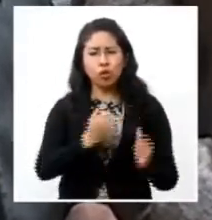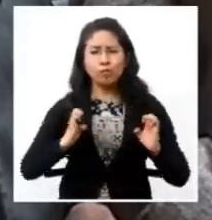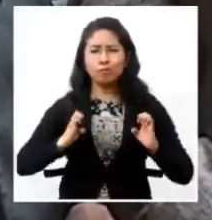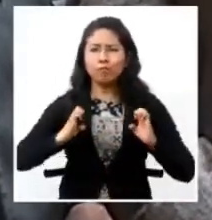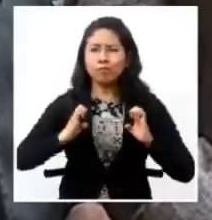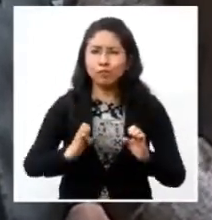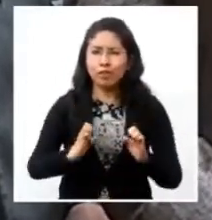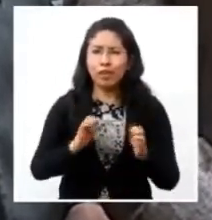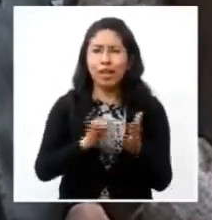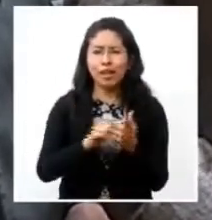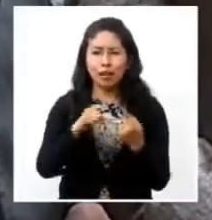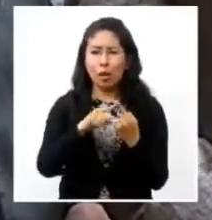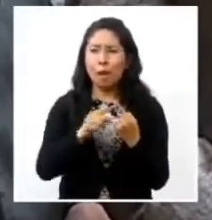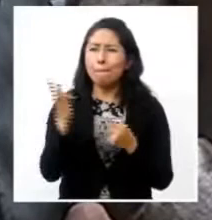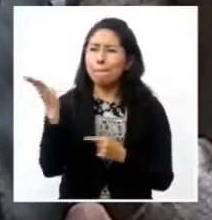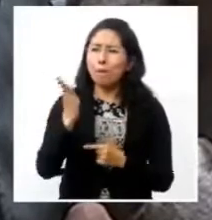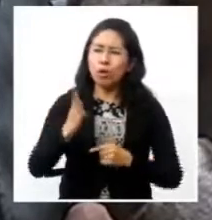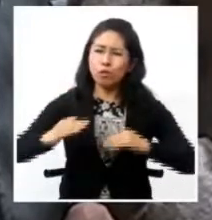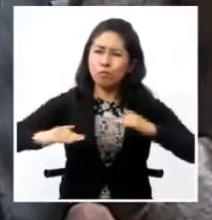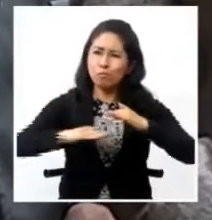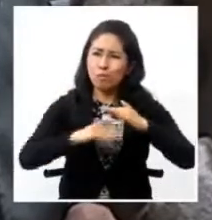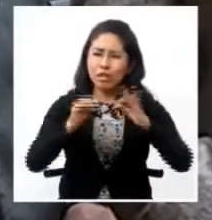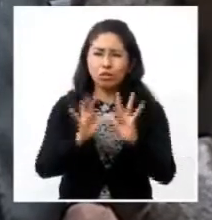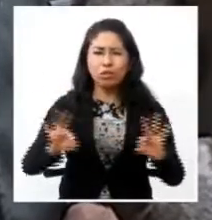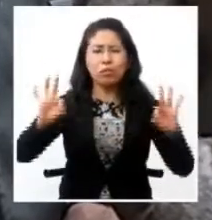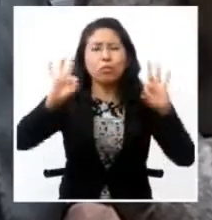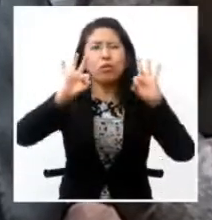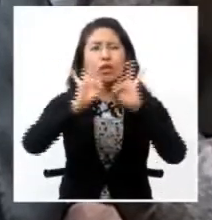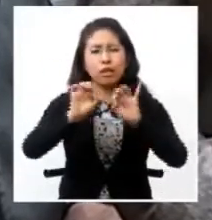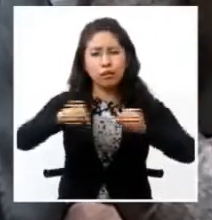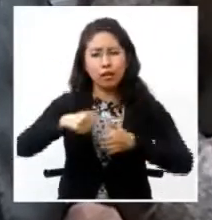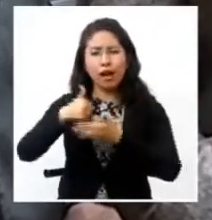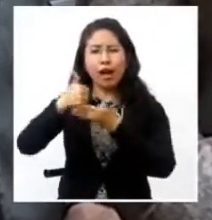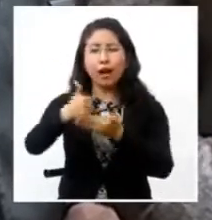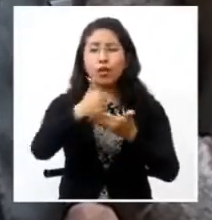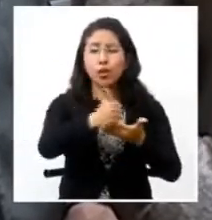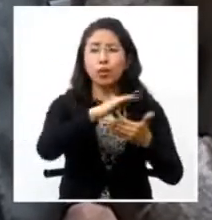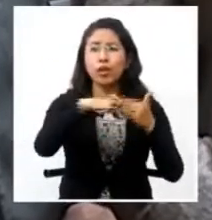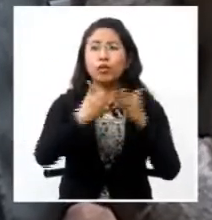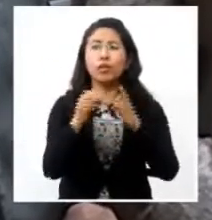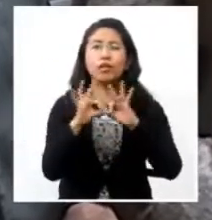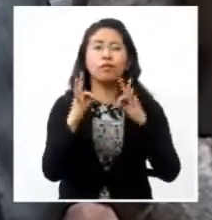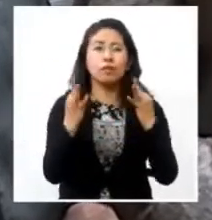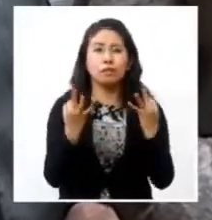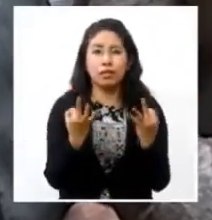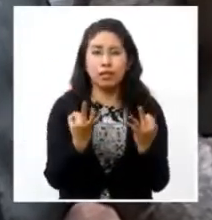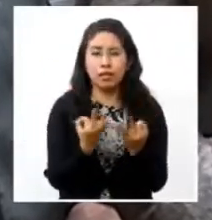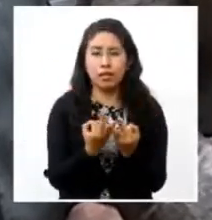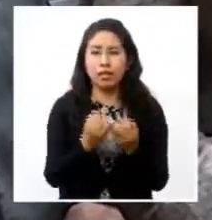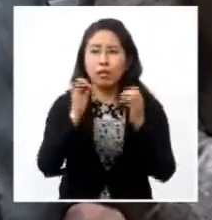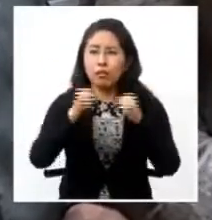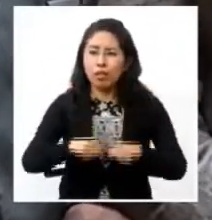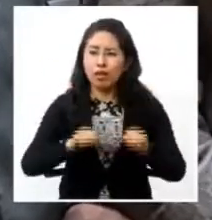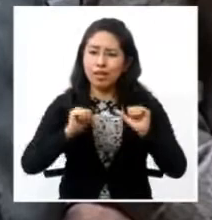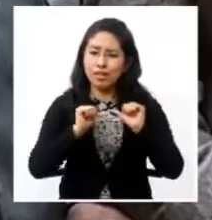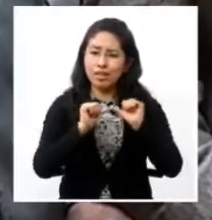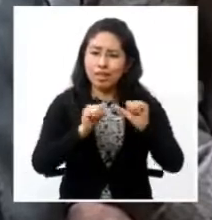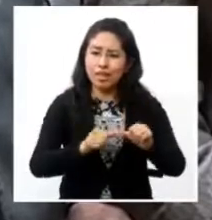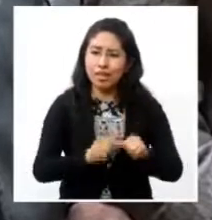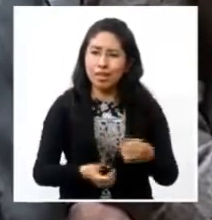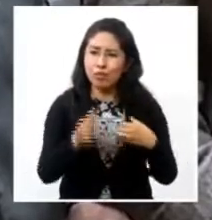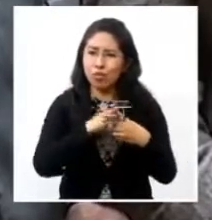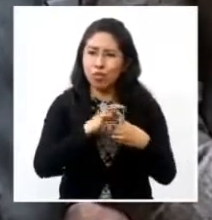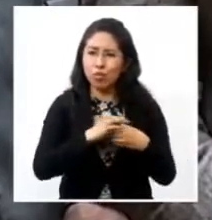fueron fundamentales para el alivio y muchas veces para la propia sobrevivencia de millones